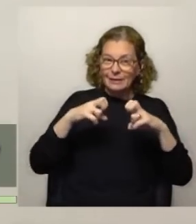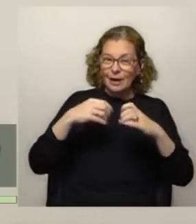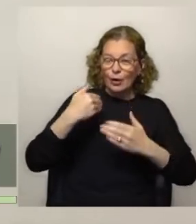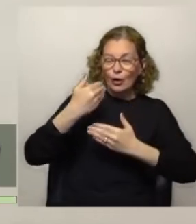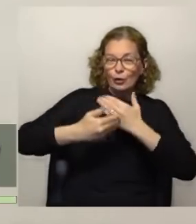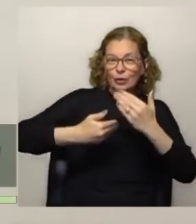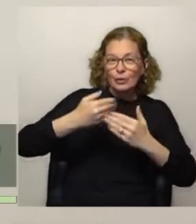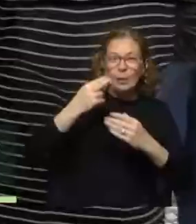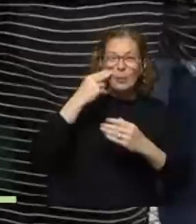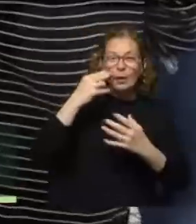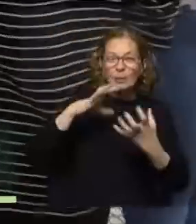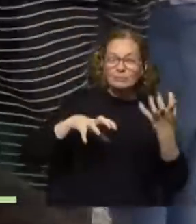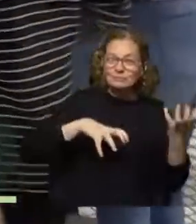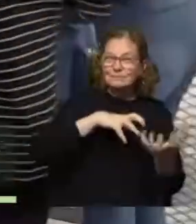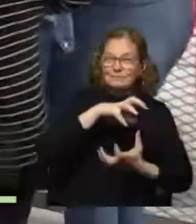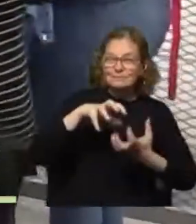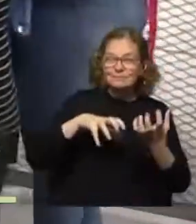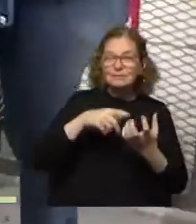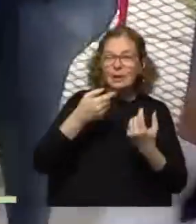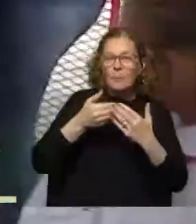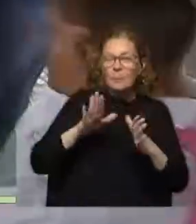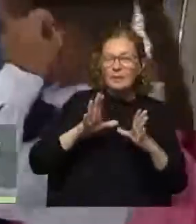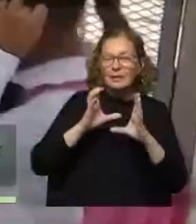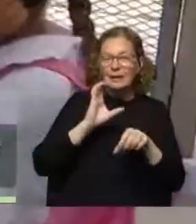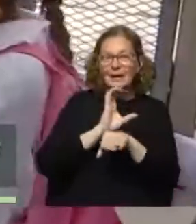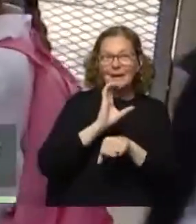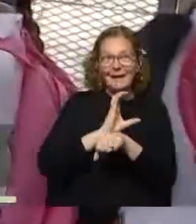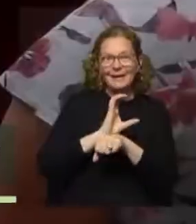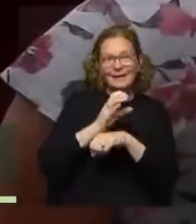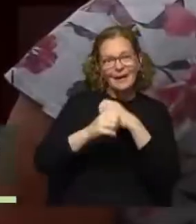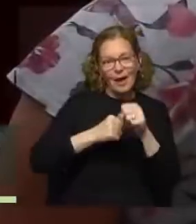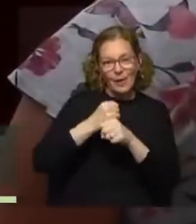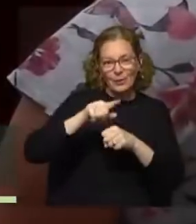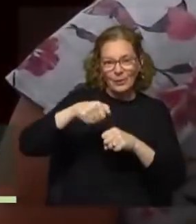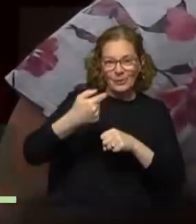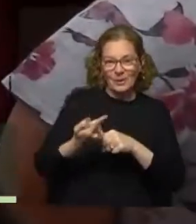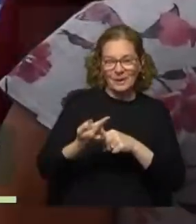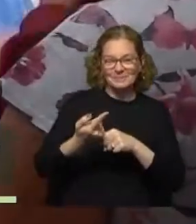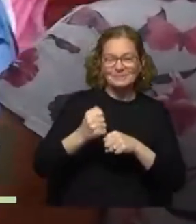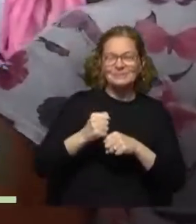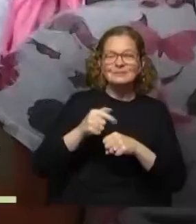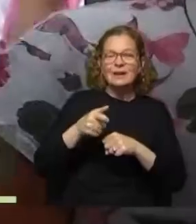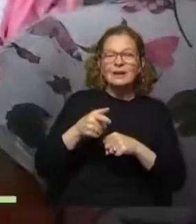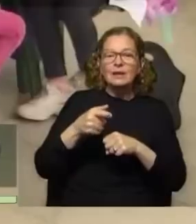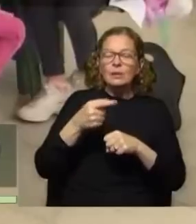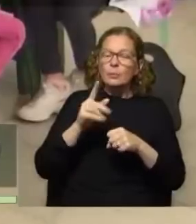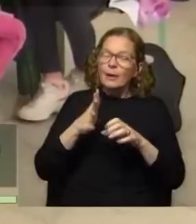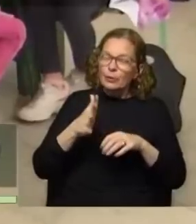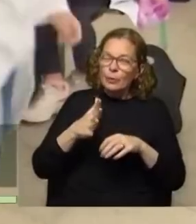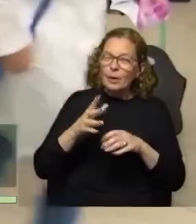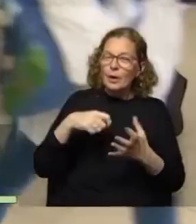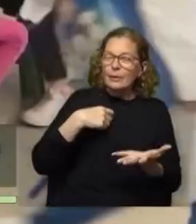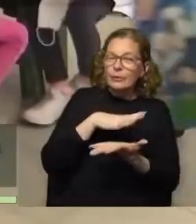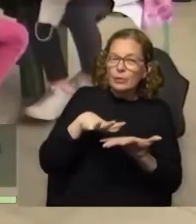continuidad del conflicto y el inicio de clases el año próximo este esa es más o menos